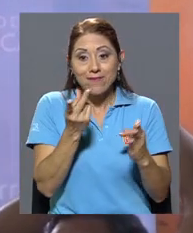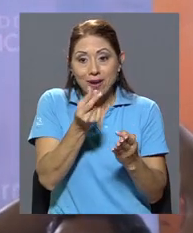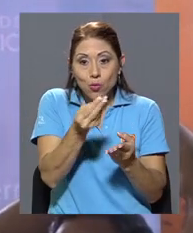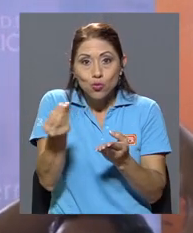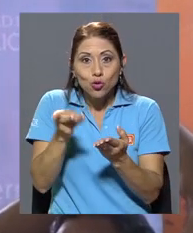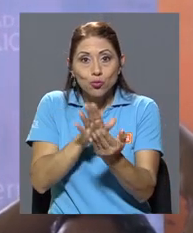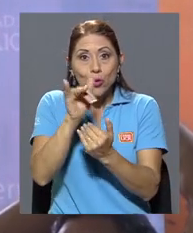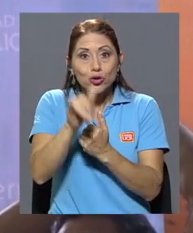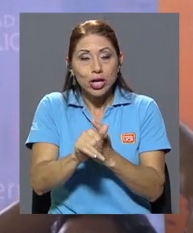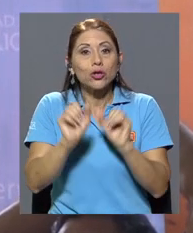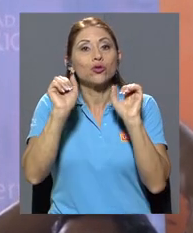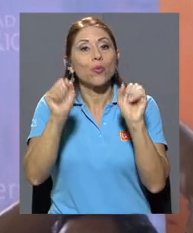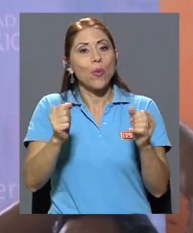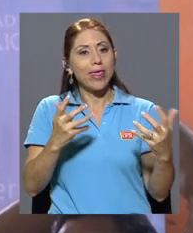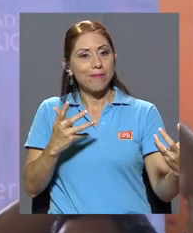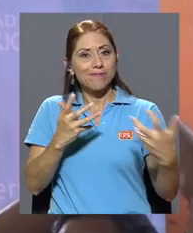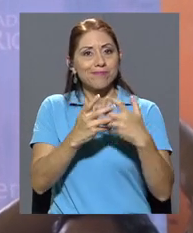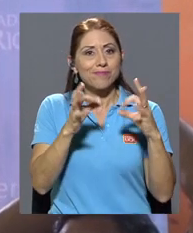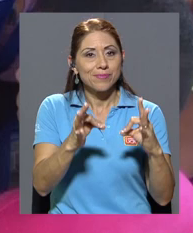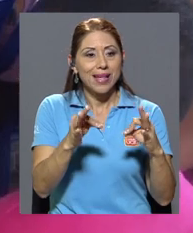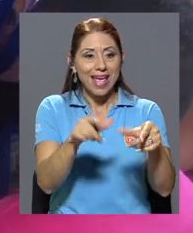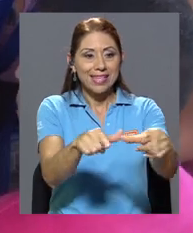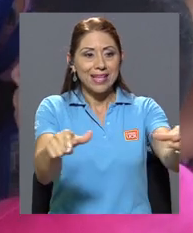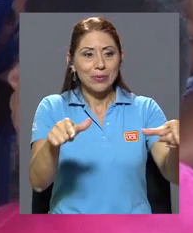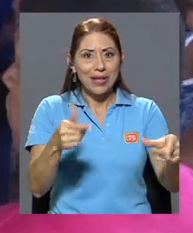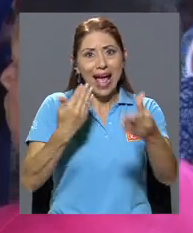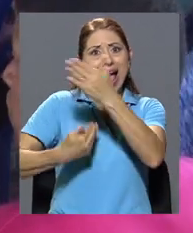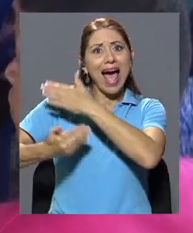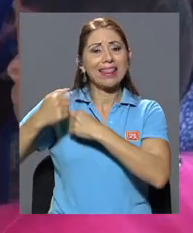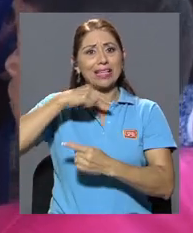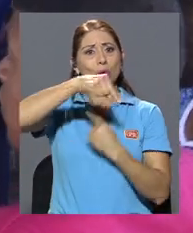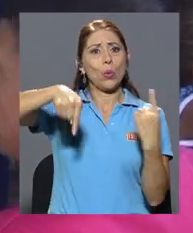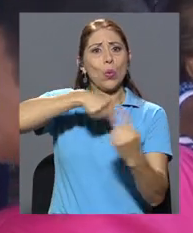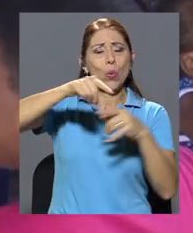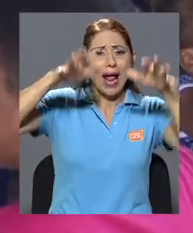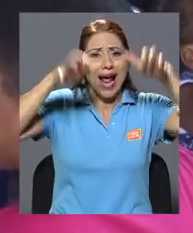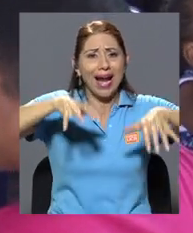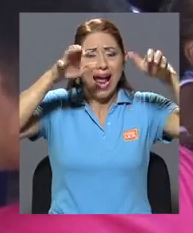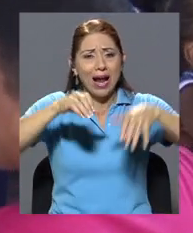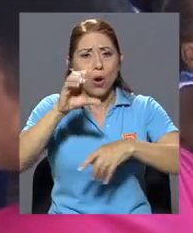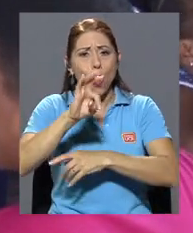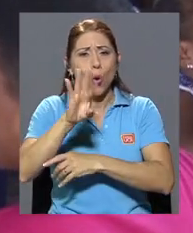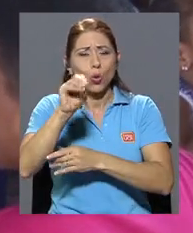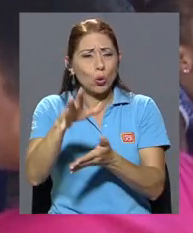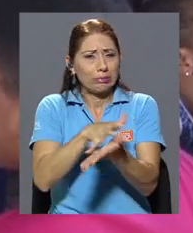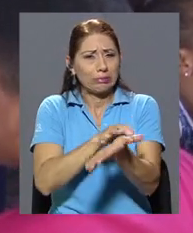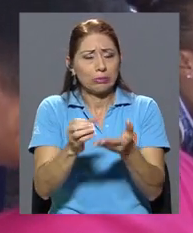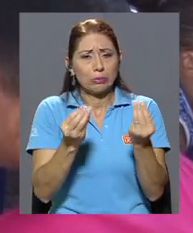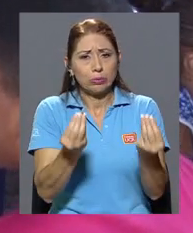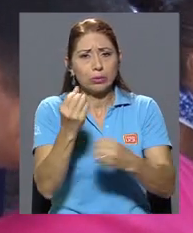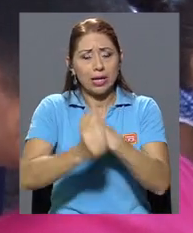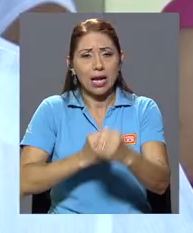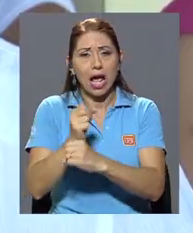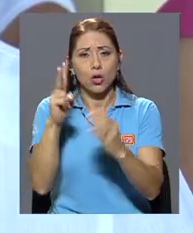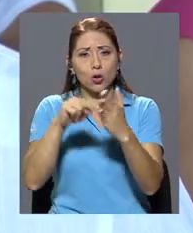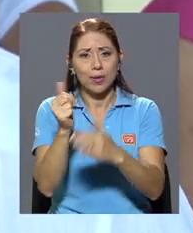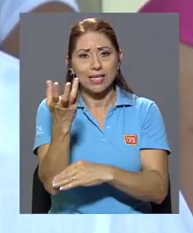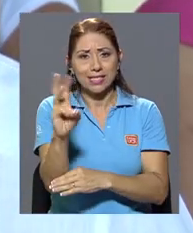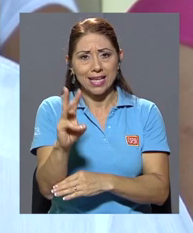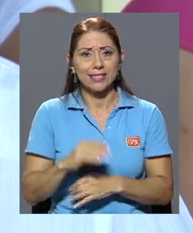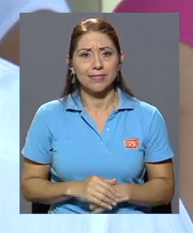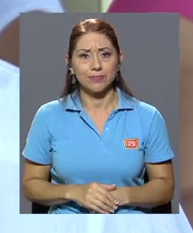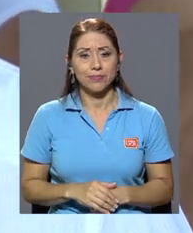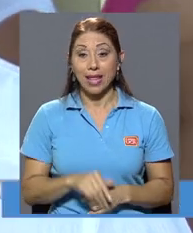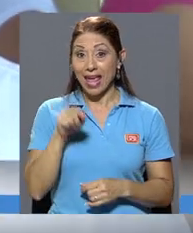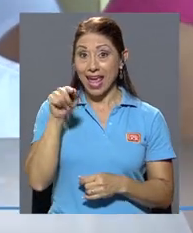proyectos para esta zona, que fue seriamente afectada por el huracán Otto en el año 2016. Y sin lugar a dudas, este